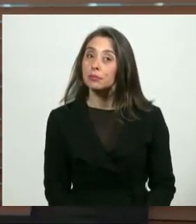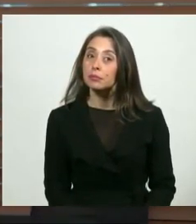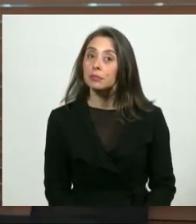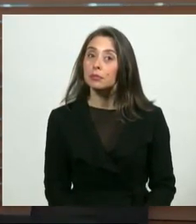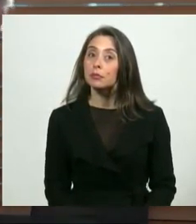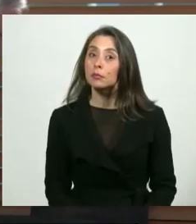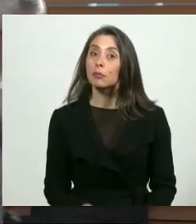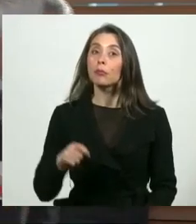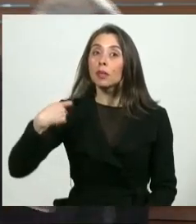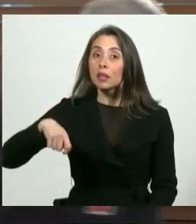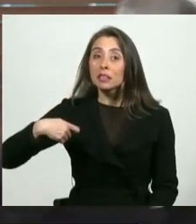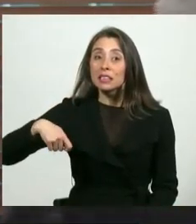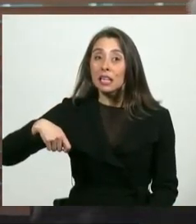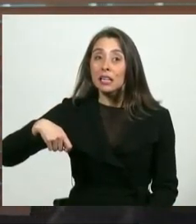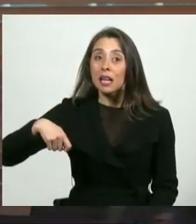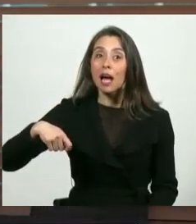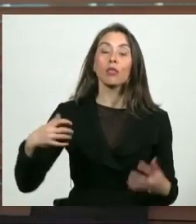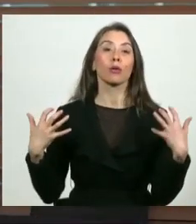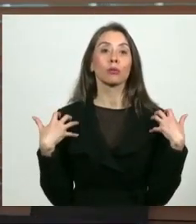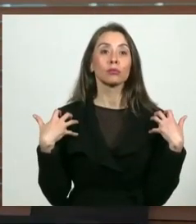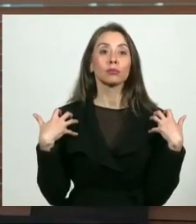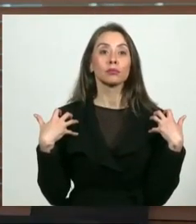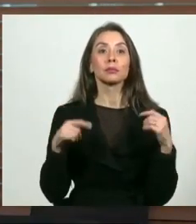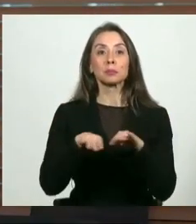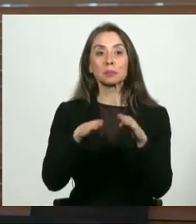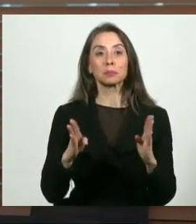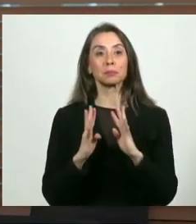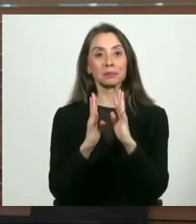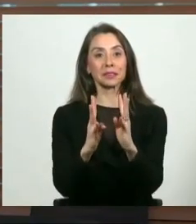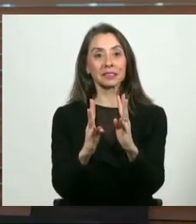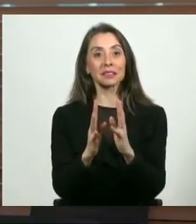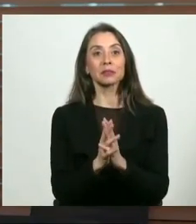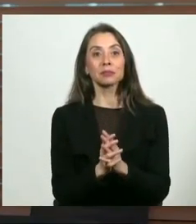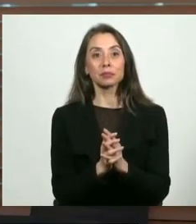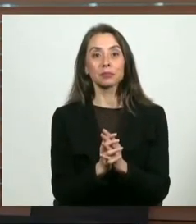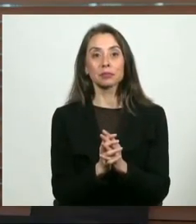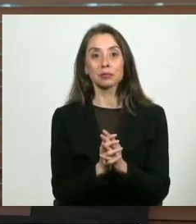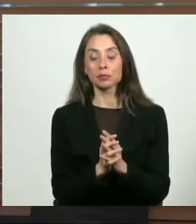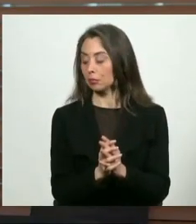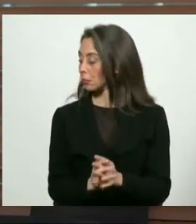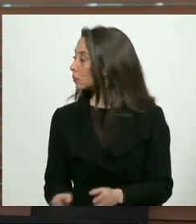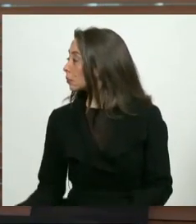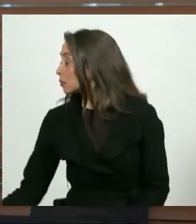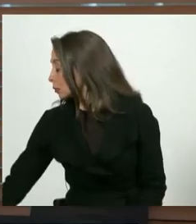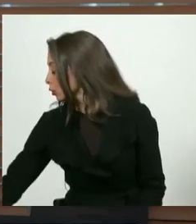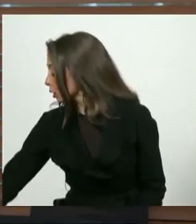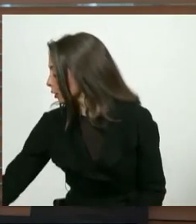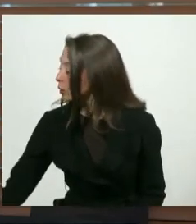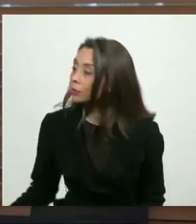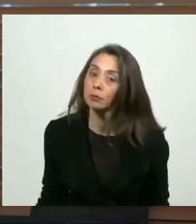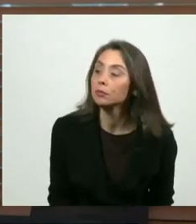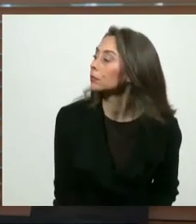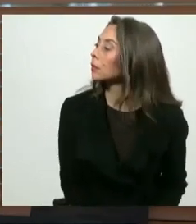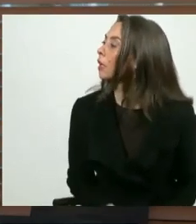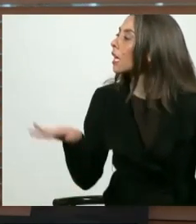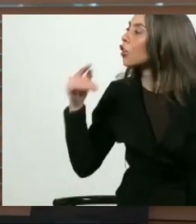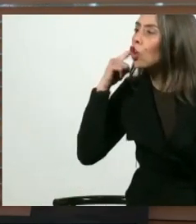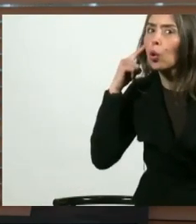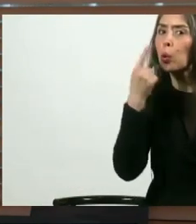Ricardo Lagos Weber, de esta interacción en este panel que, como bien les decíamos, fue llamado Barreras que dificultan el acceso al empleo digno